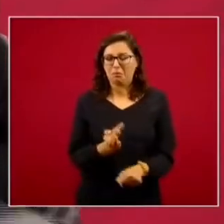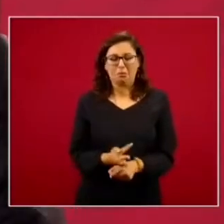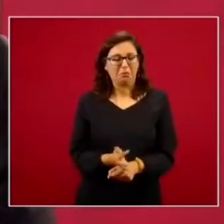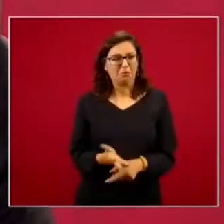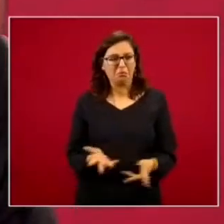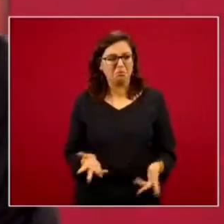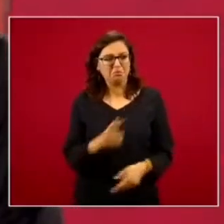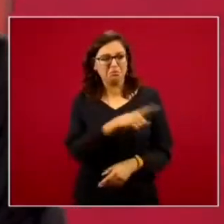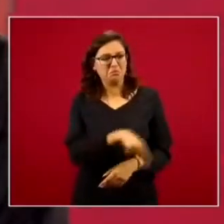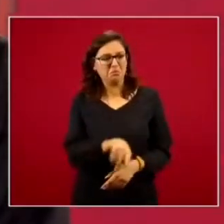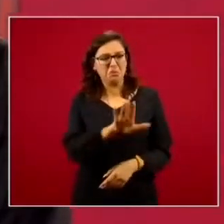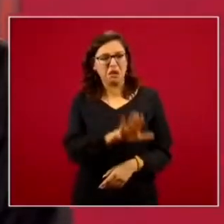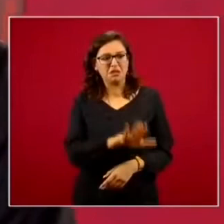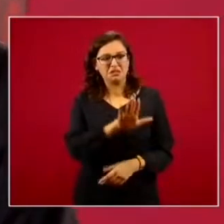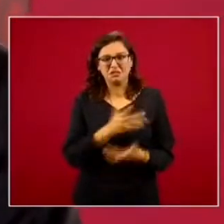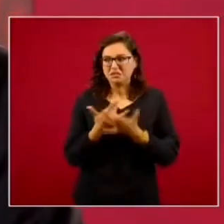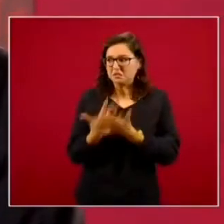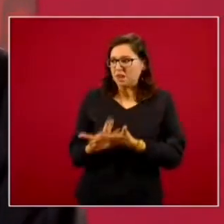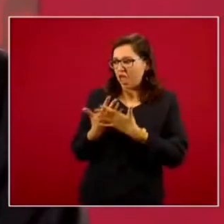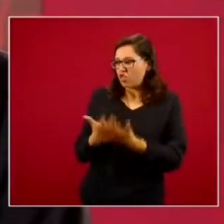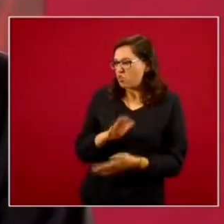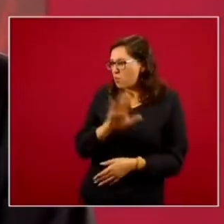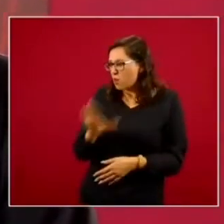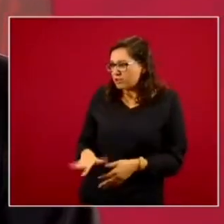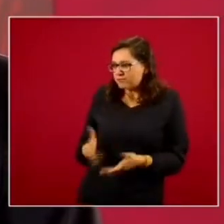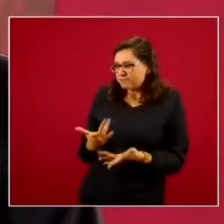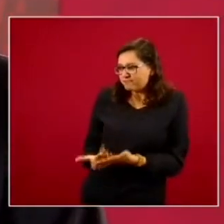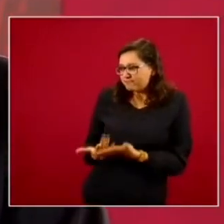de sopilotes.